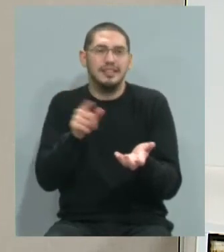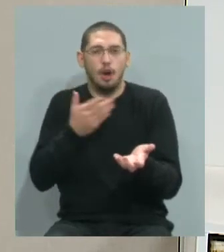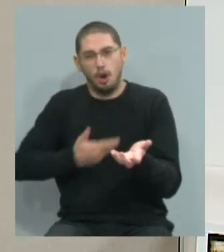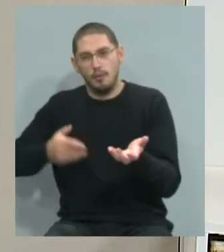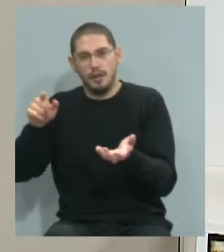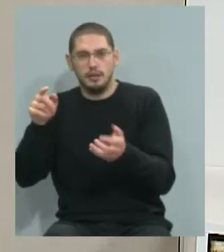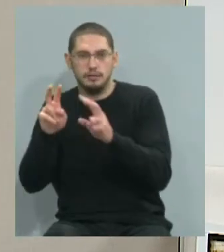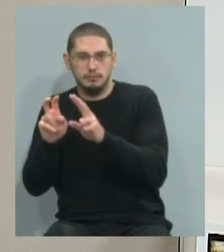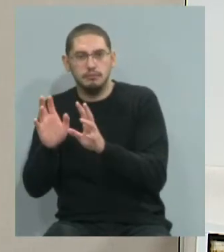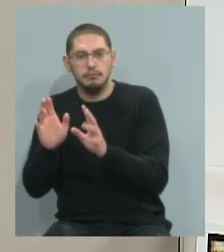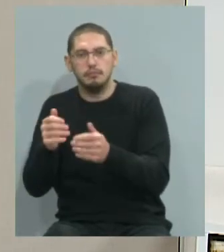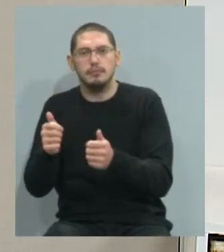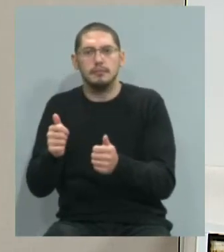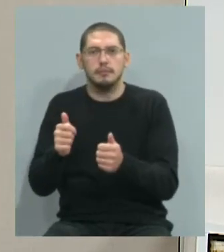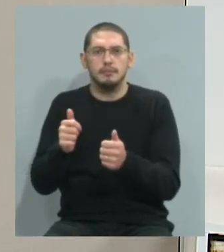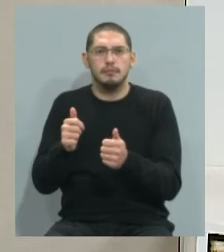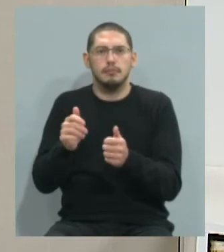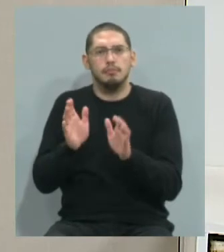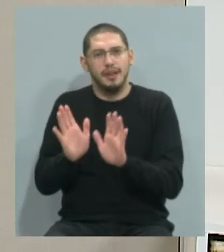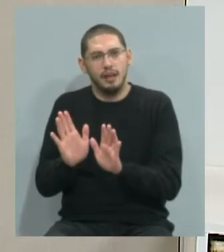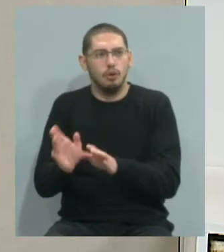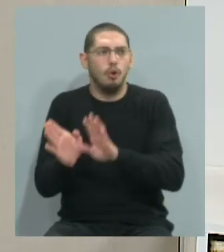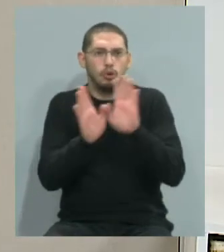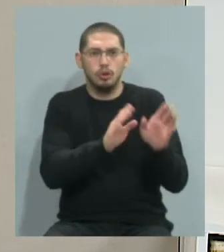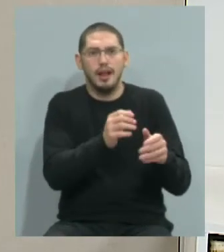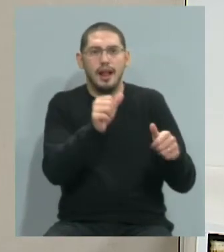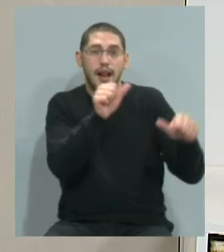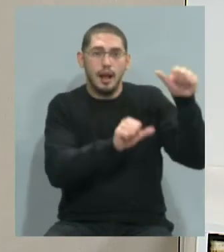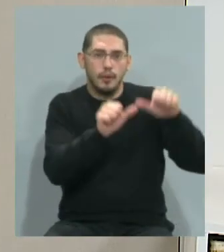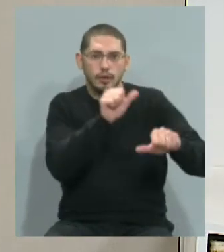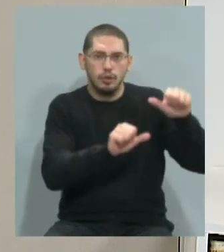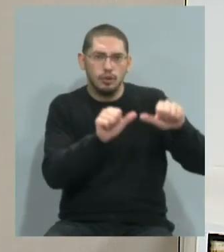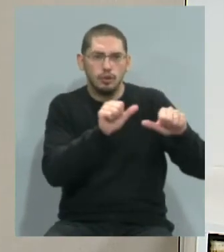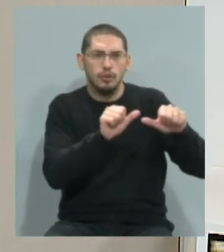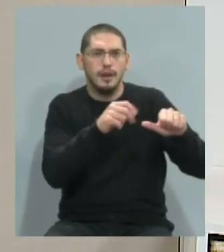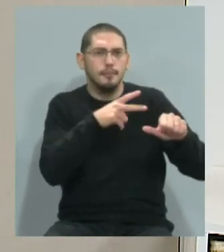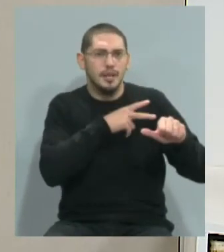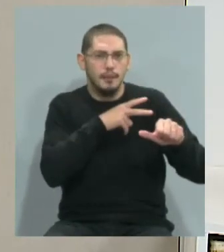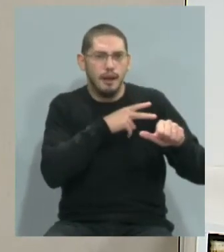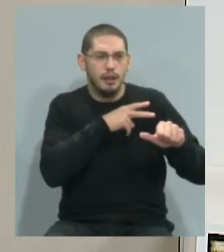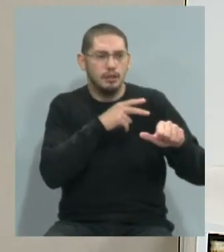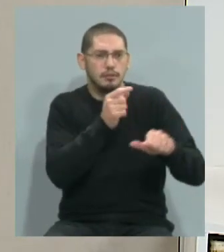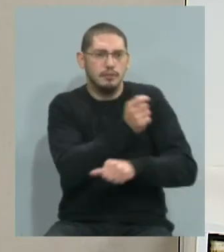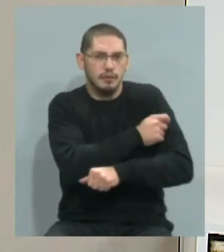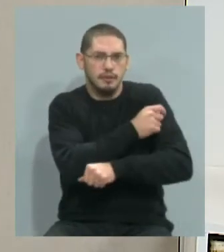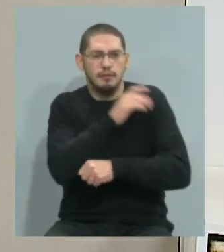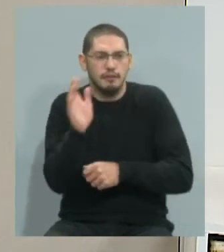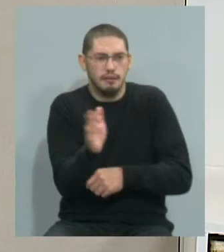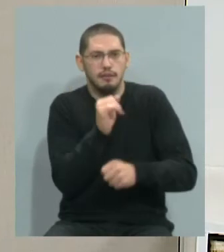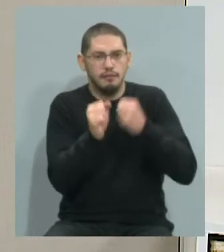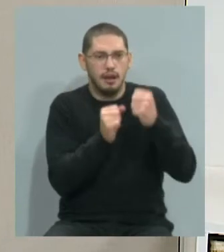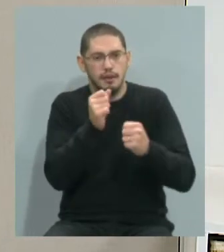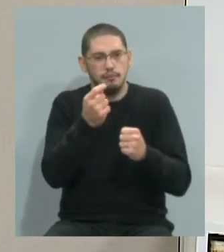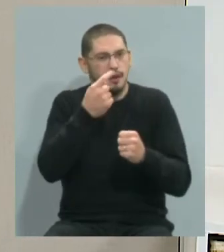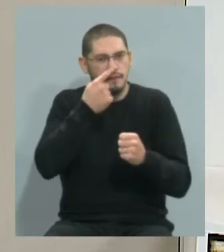claro, en los países donde esto ha sido financiado por grandes laboratorios que hacen una inversión meramente económica con estos intereses de